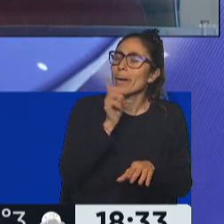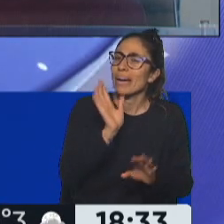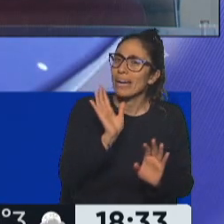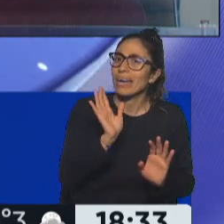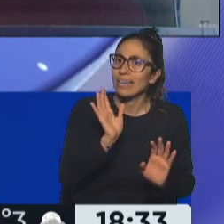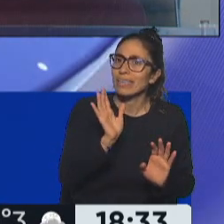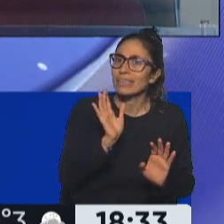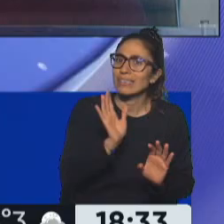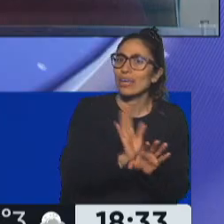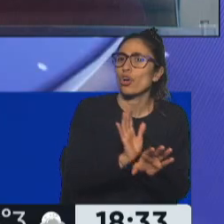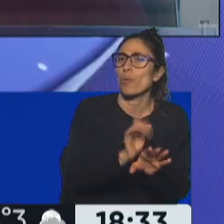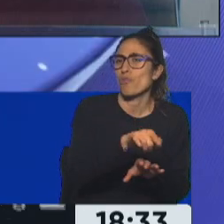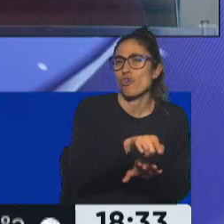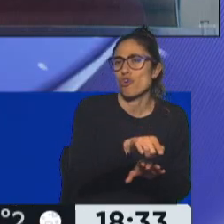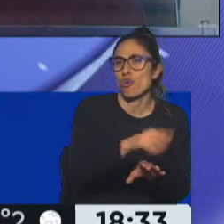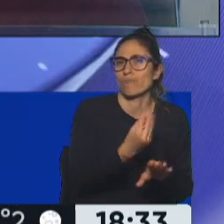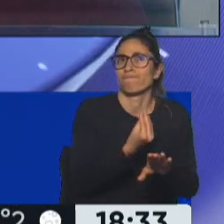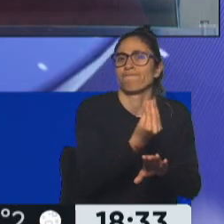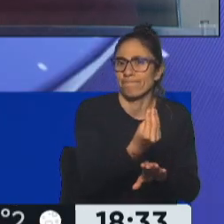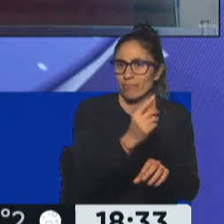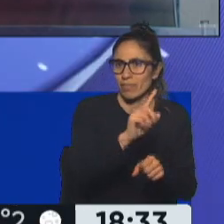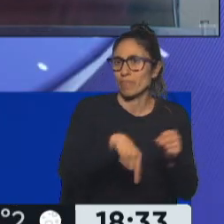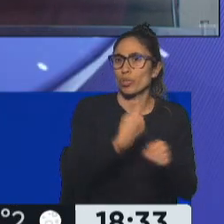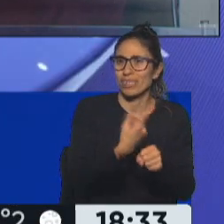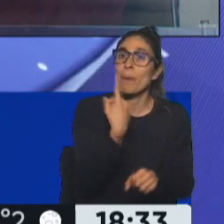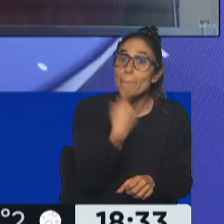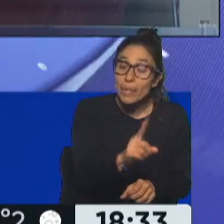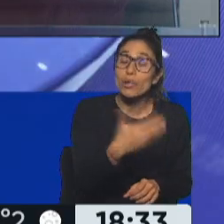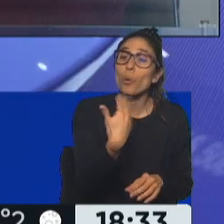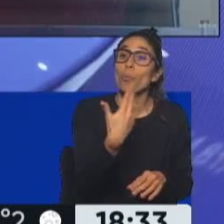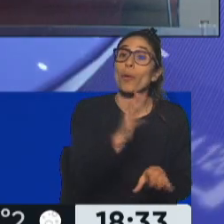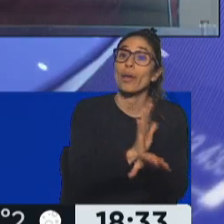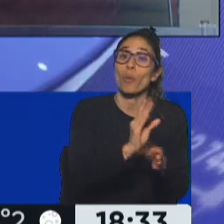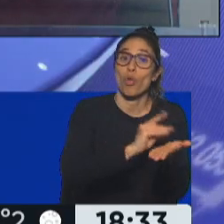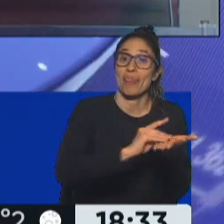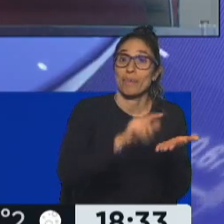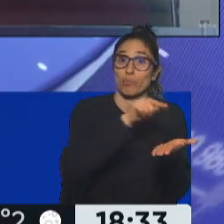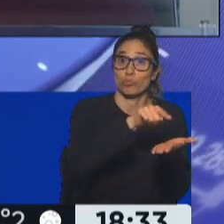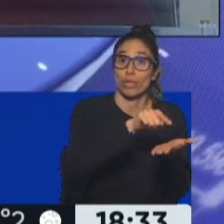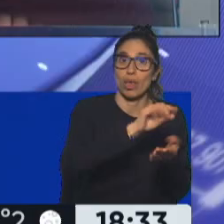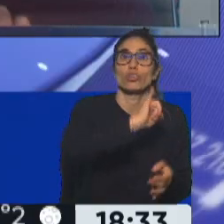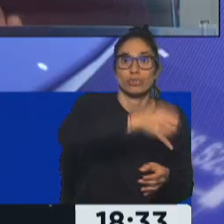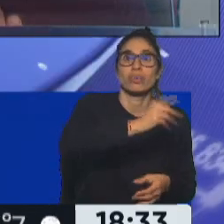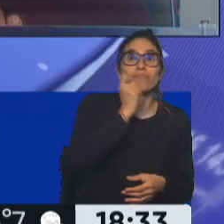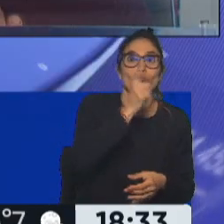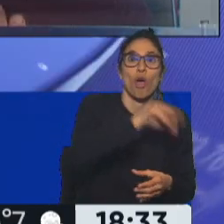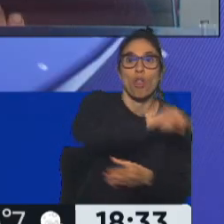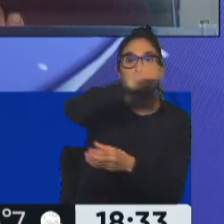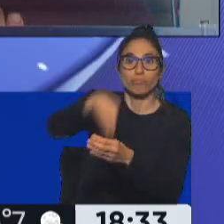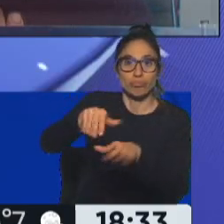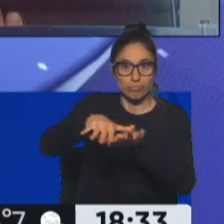muy modesta, pero van a tener algunos diputados y diputadas, y eso puede terminar definiendo un escenario de